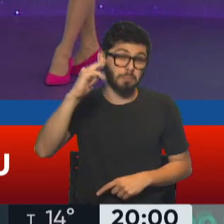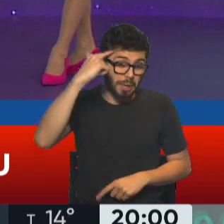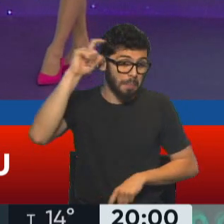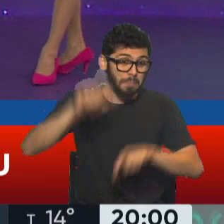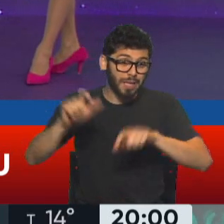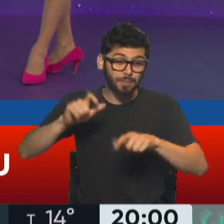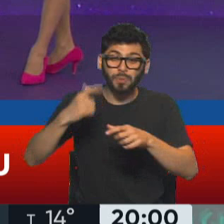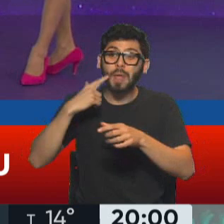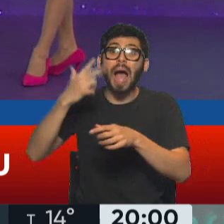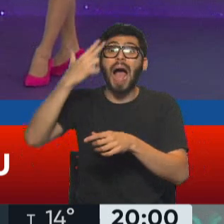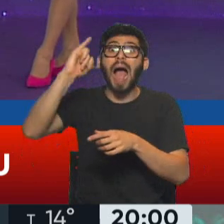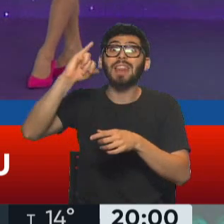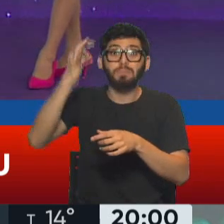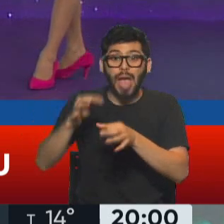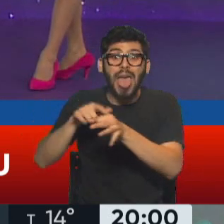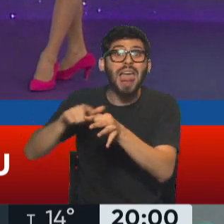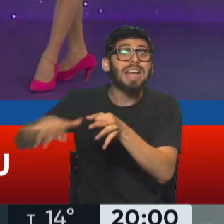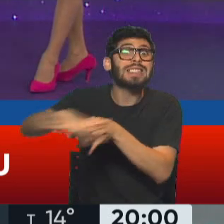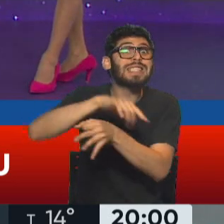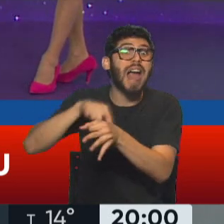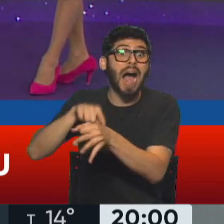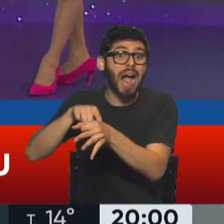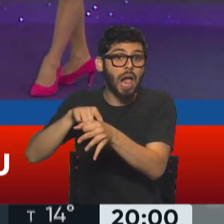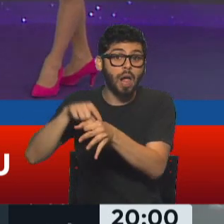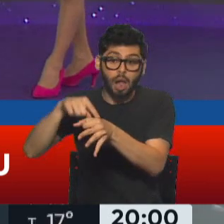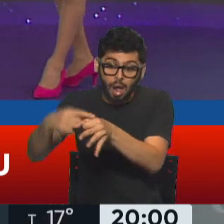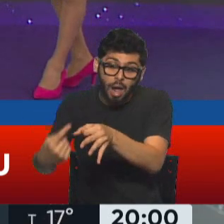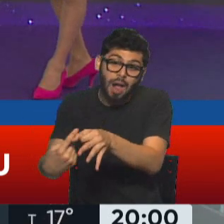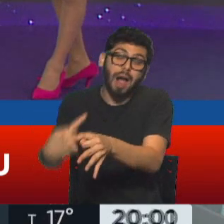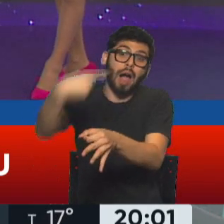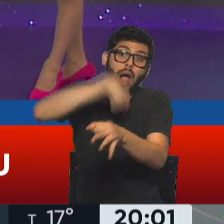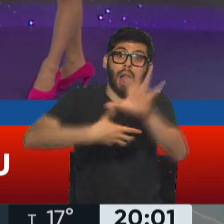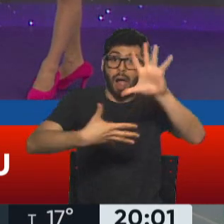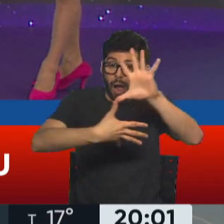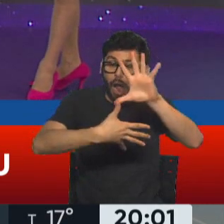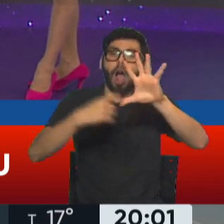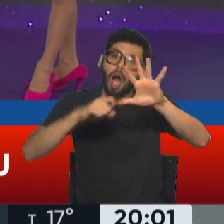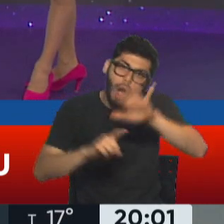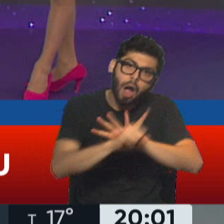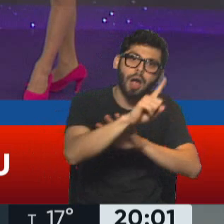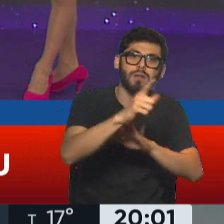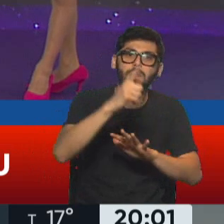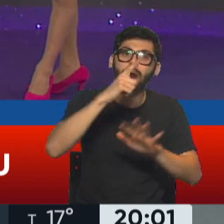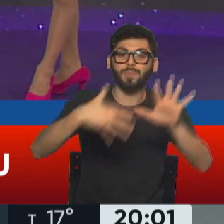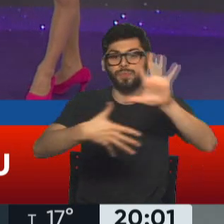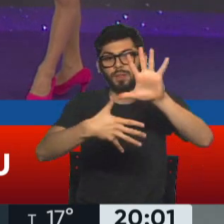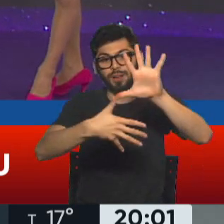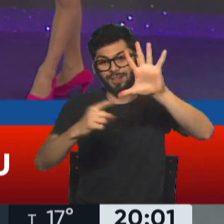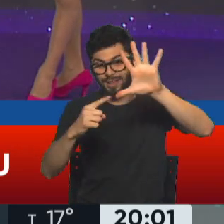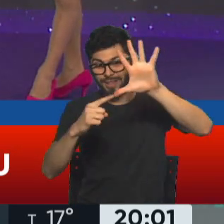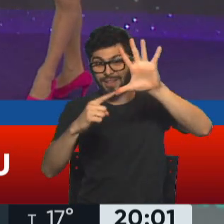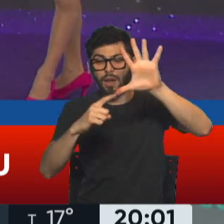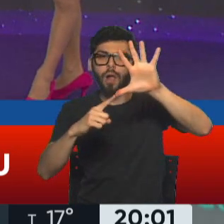Haití, una isla. Para eso tuvieron que llegar a territorio continental. Se habla de las caravanas de migrantes por Centroamérica. Por eso decimos que no